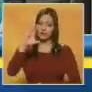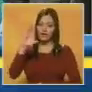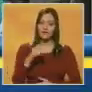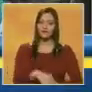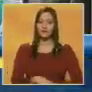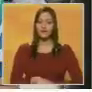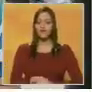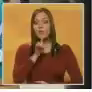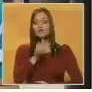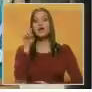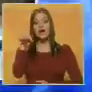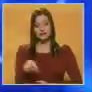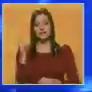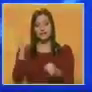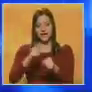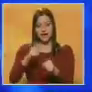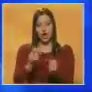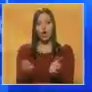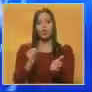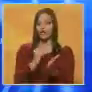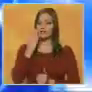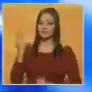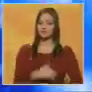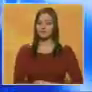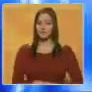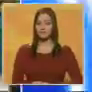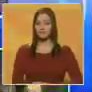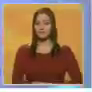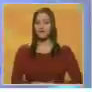Esta es la información desde la Plaza Brión de Chacaito. Con ella retornamos el pase al estudio. Gracias, Adriana.